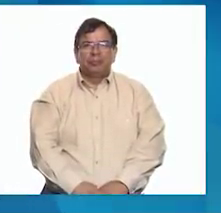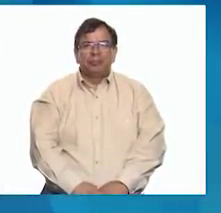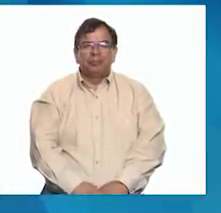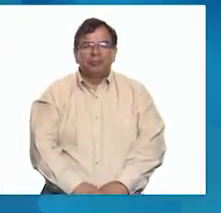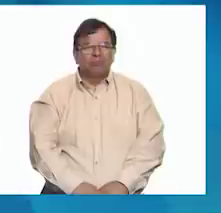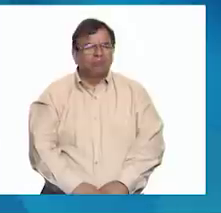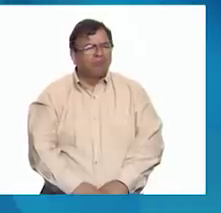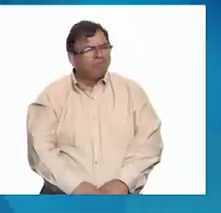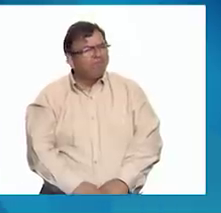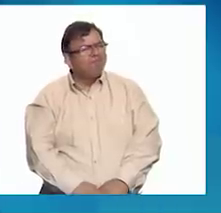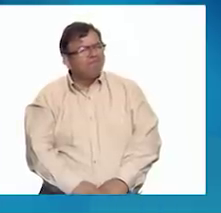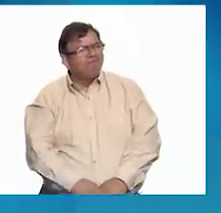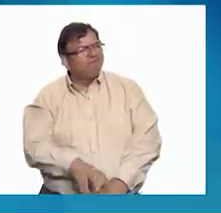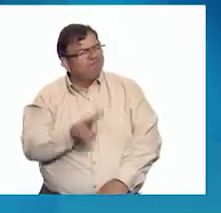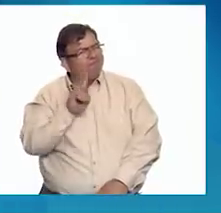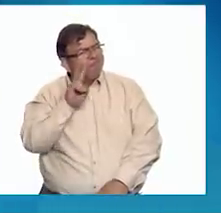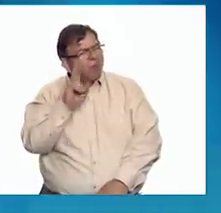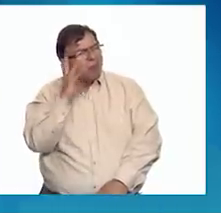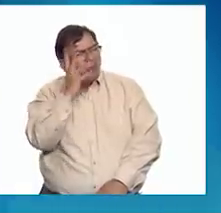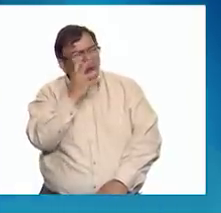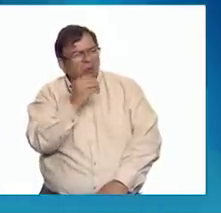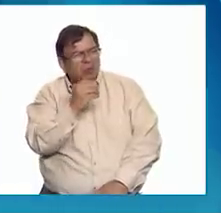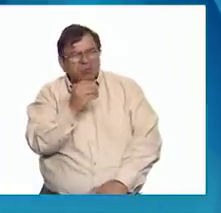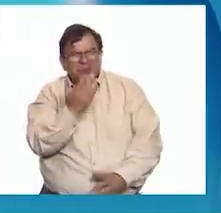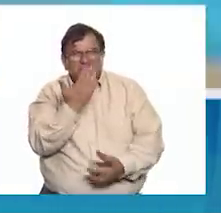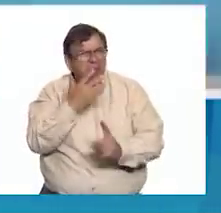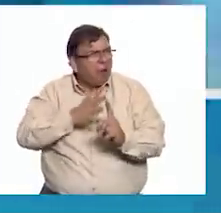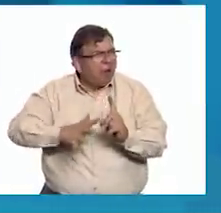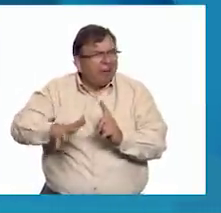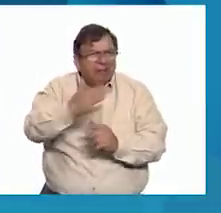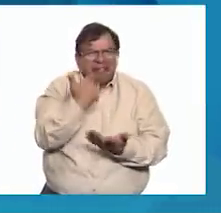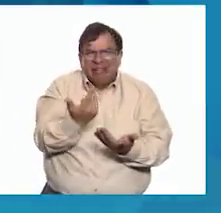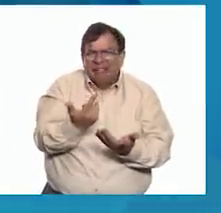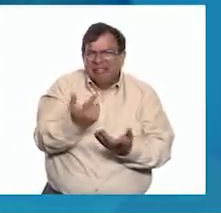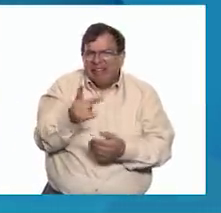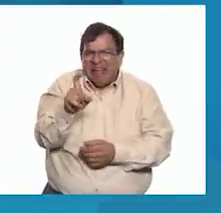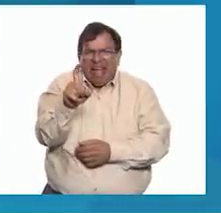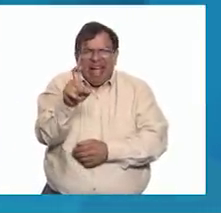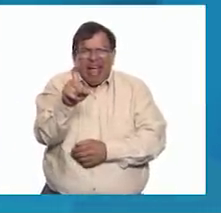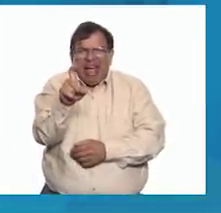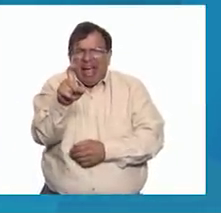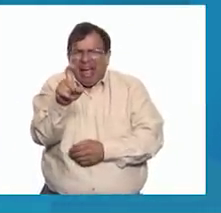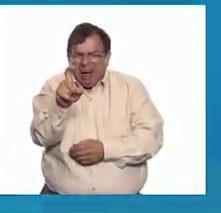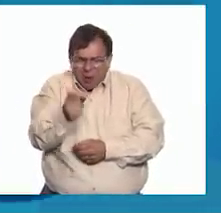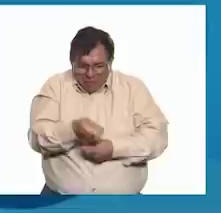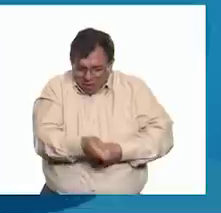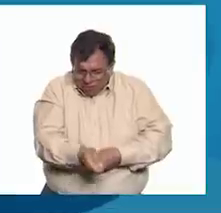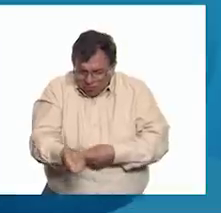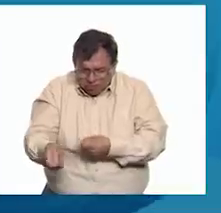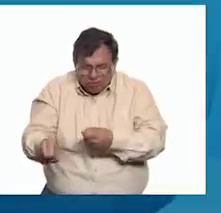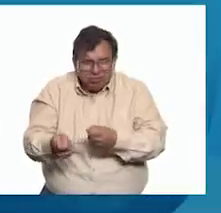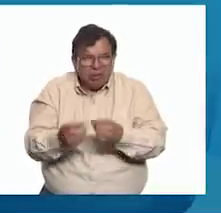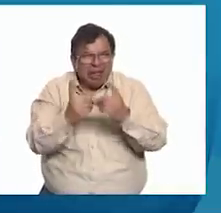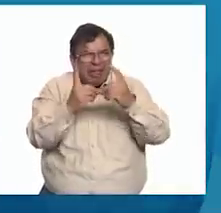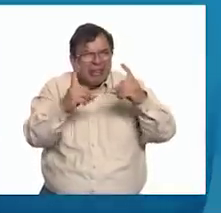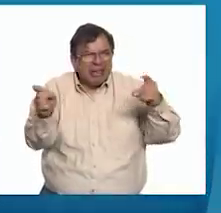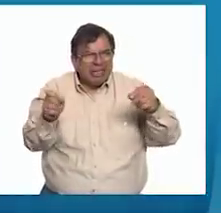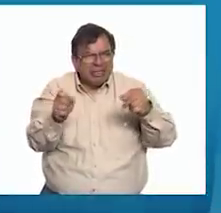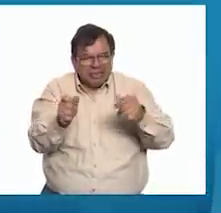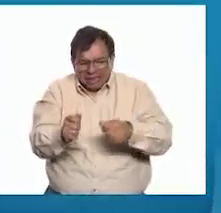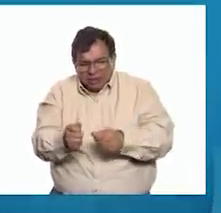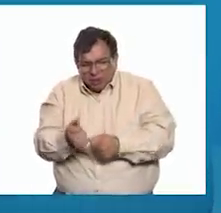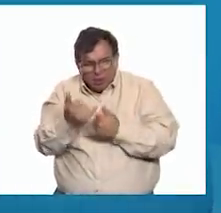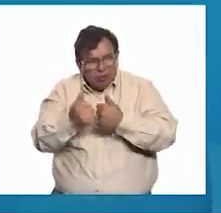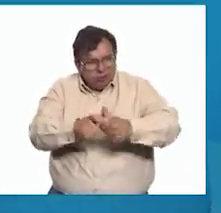Sí, es muy bonito, aunque no hay nada alrededor. ¿De dónde sacarán el agua si tienen campos de golf en el desierto? ¿Eso?